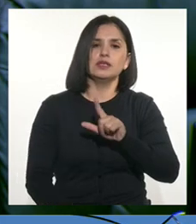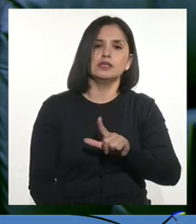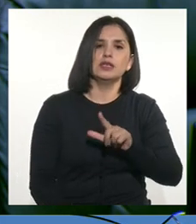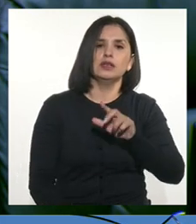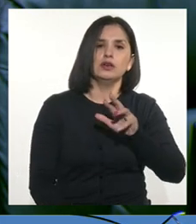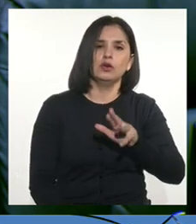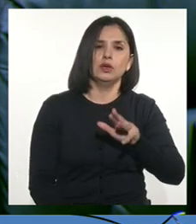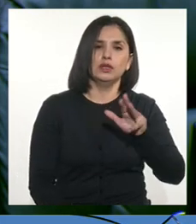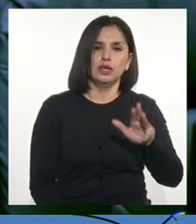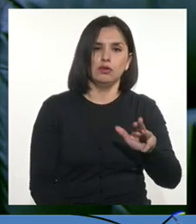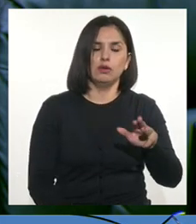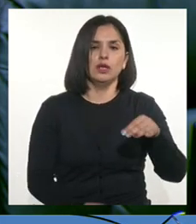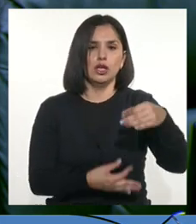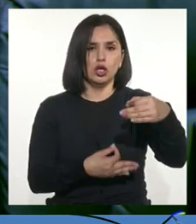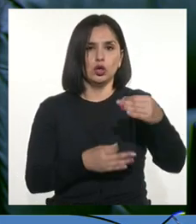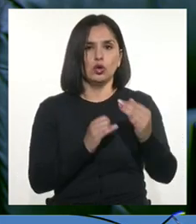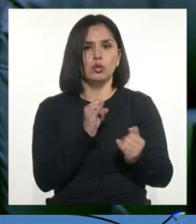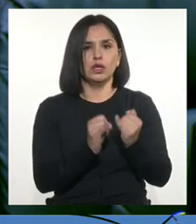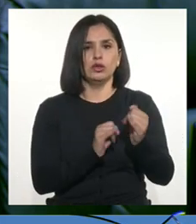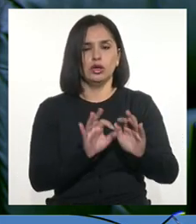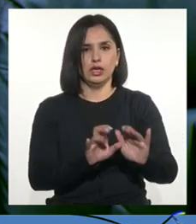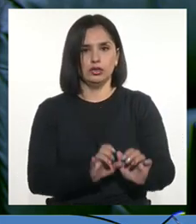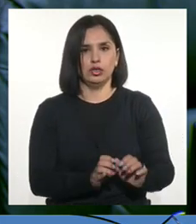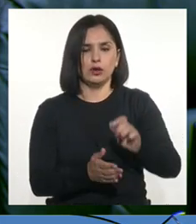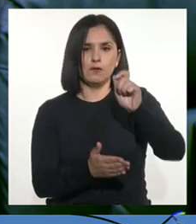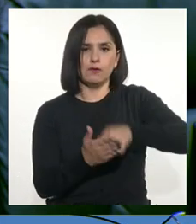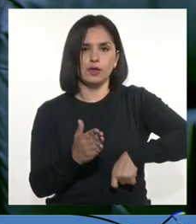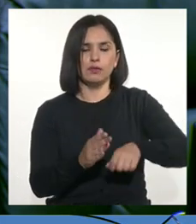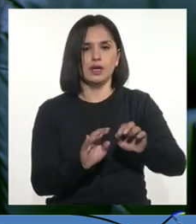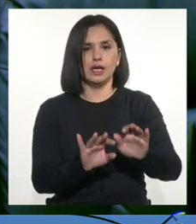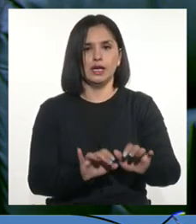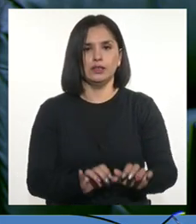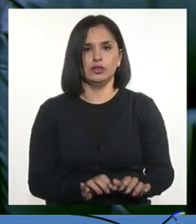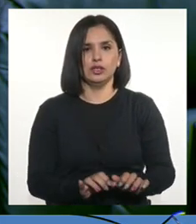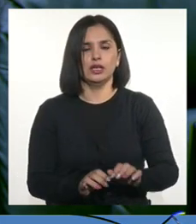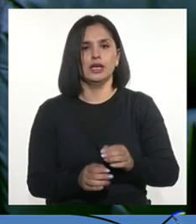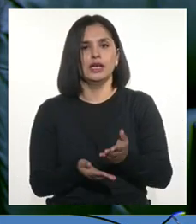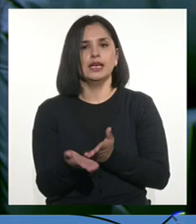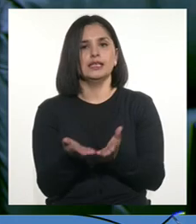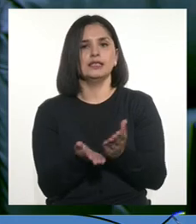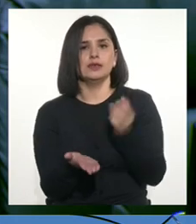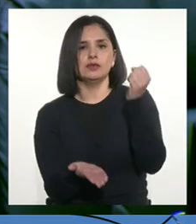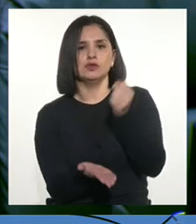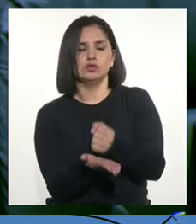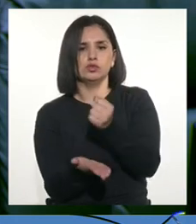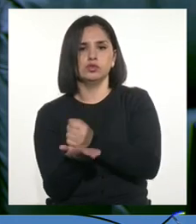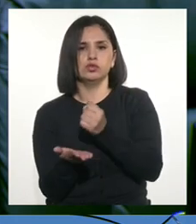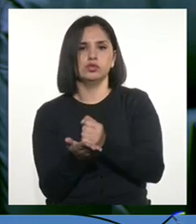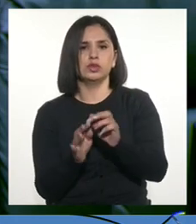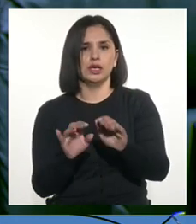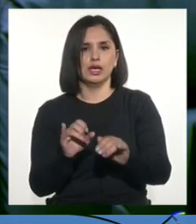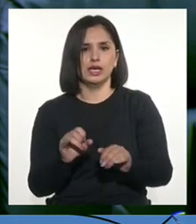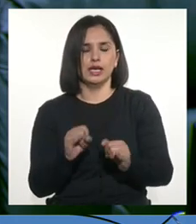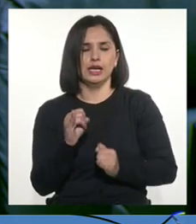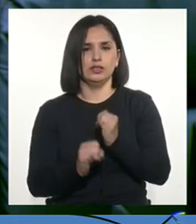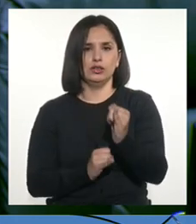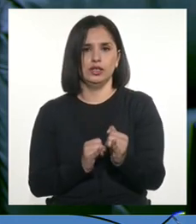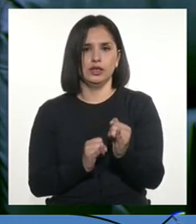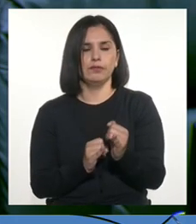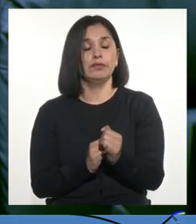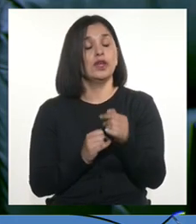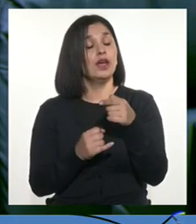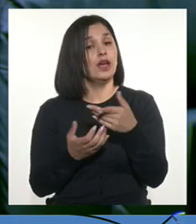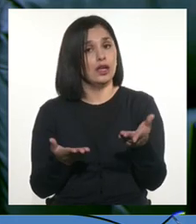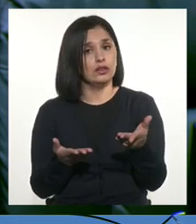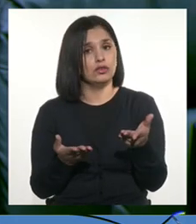sobre documentos electrónicos firma electrónica y servicios de certificación de dicha firma lo anterior es